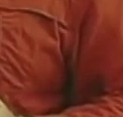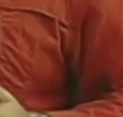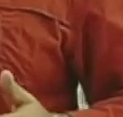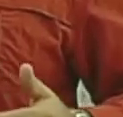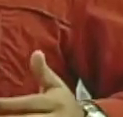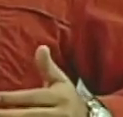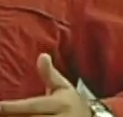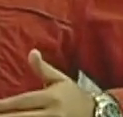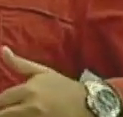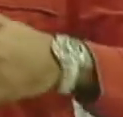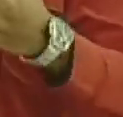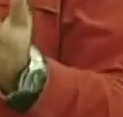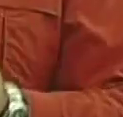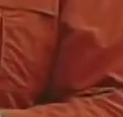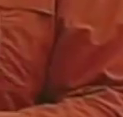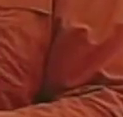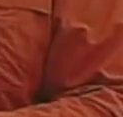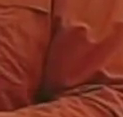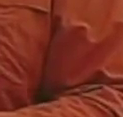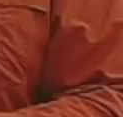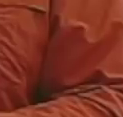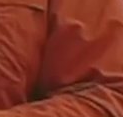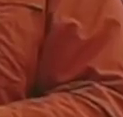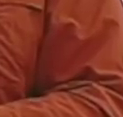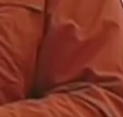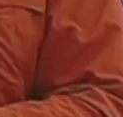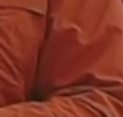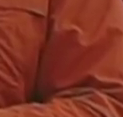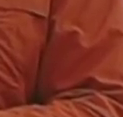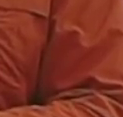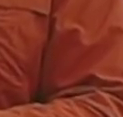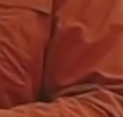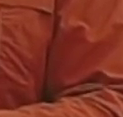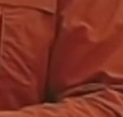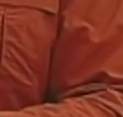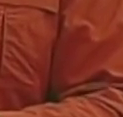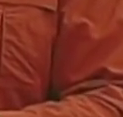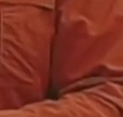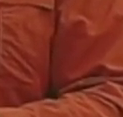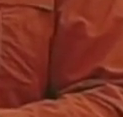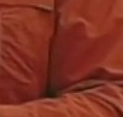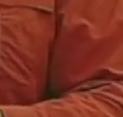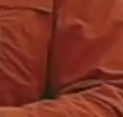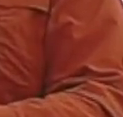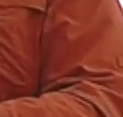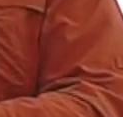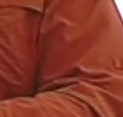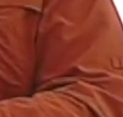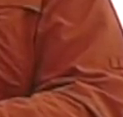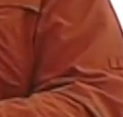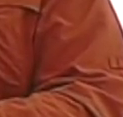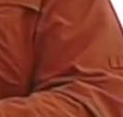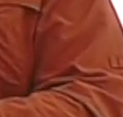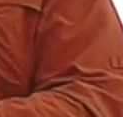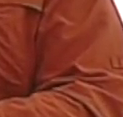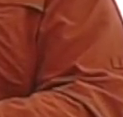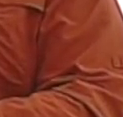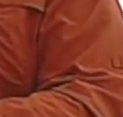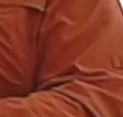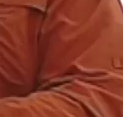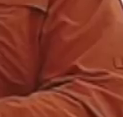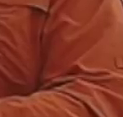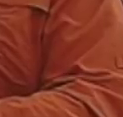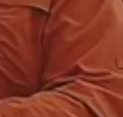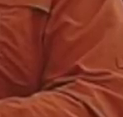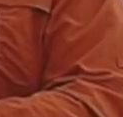las expectativas superan ampliamente cualquier posibilidad que se pudiera pensar. El